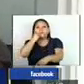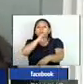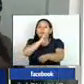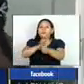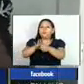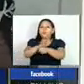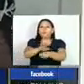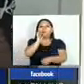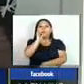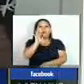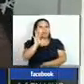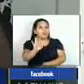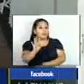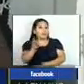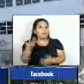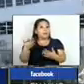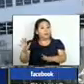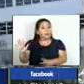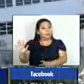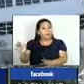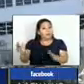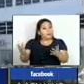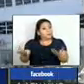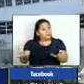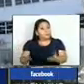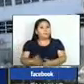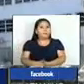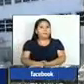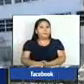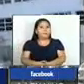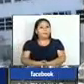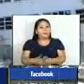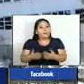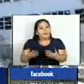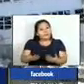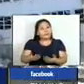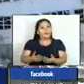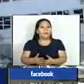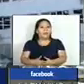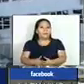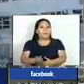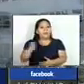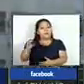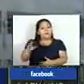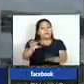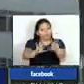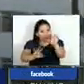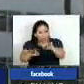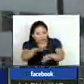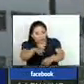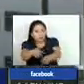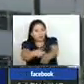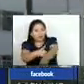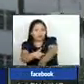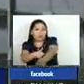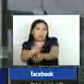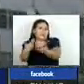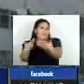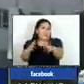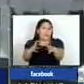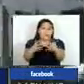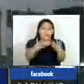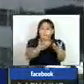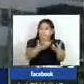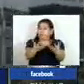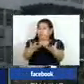han indicado las autoridades que tienen algunos centros asistenciales en donde ya se tiene el 100%